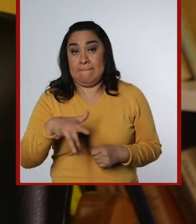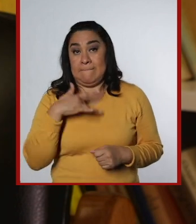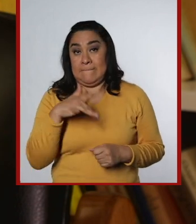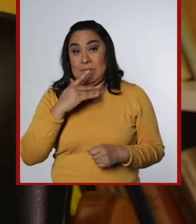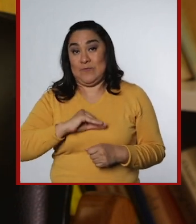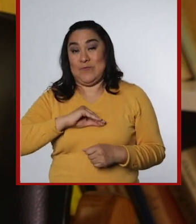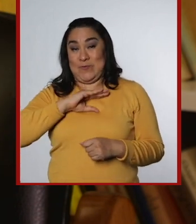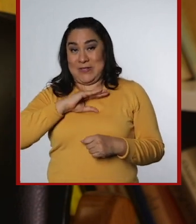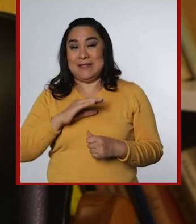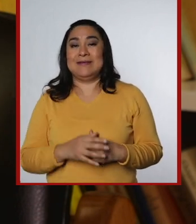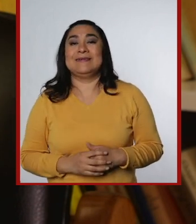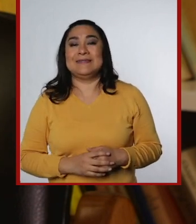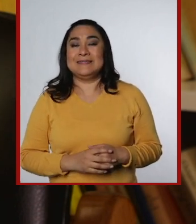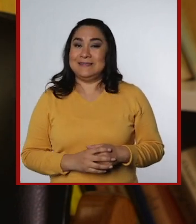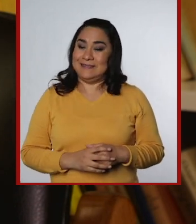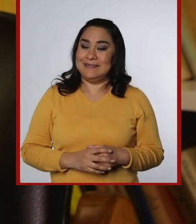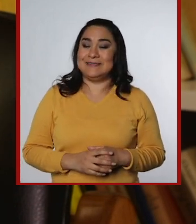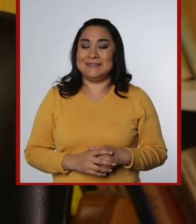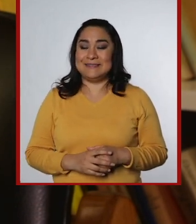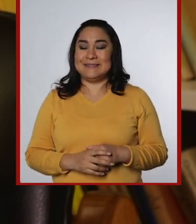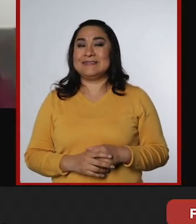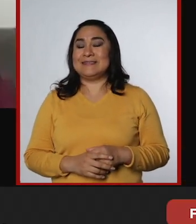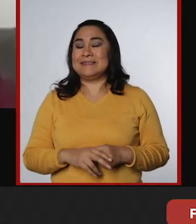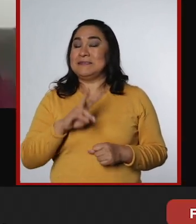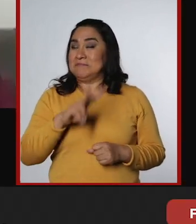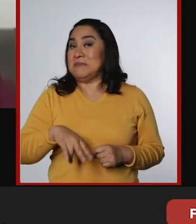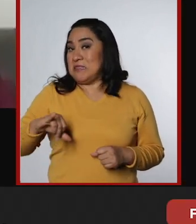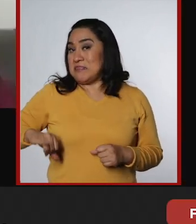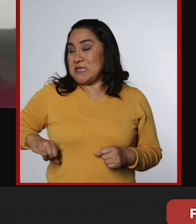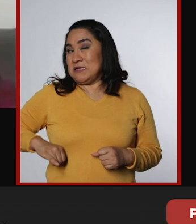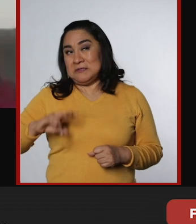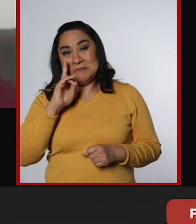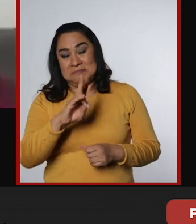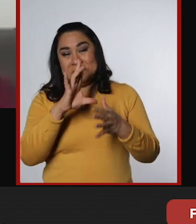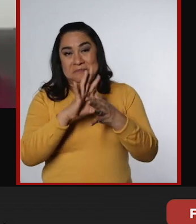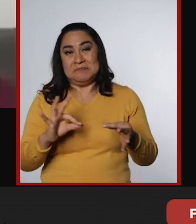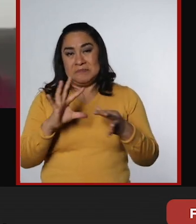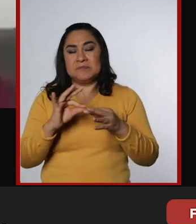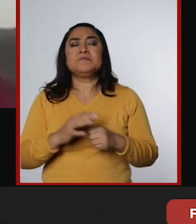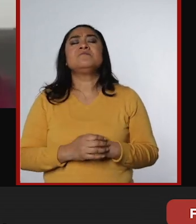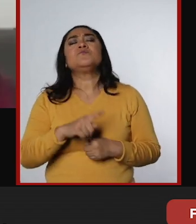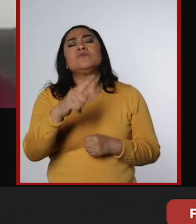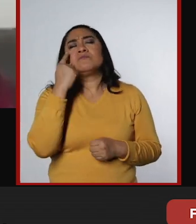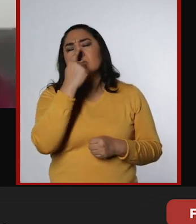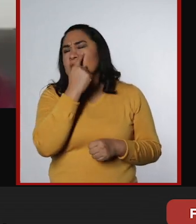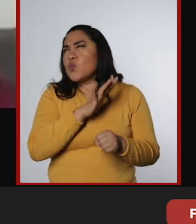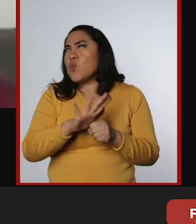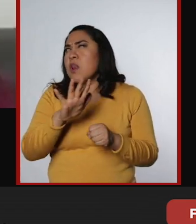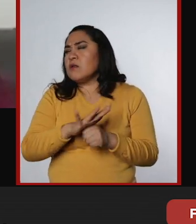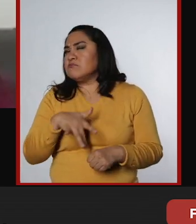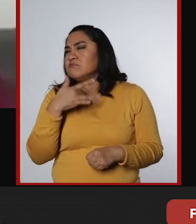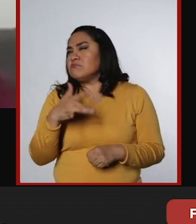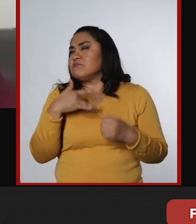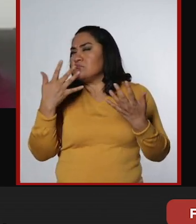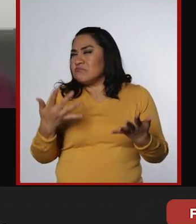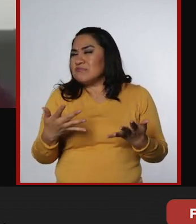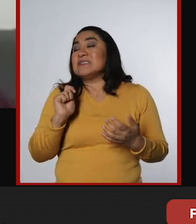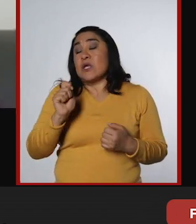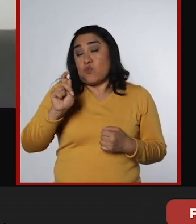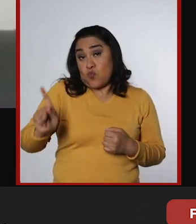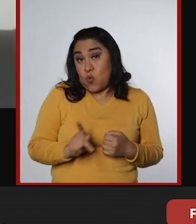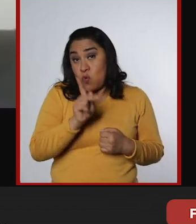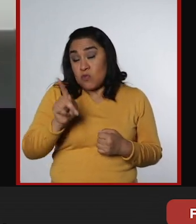esto. ¿Cuál consideras que es la vía para que los pueblos tengan la representación y la presencia suficiente